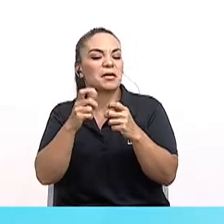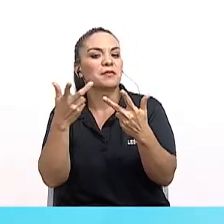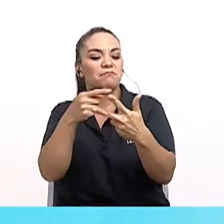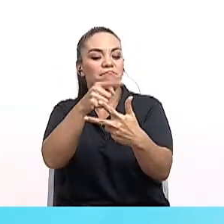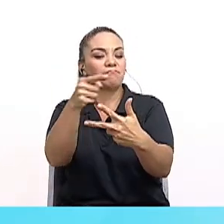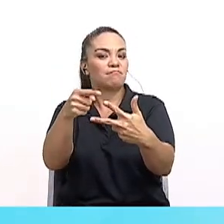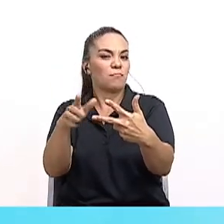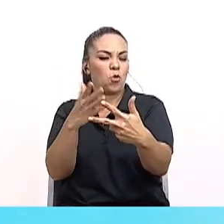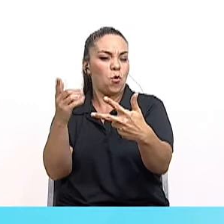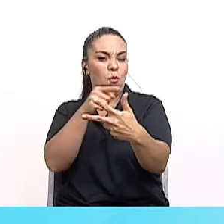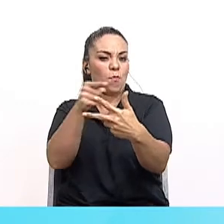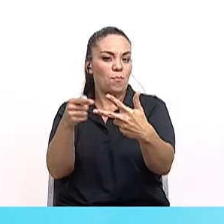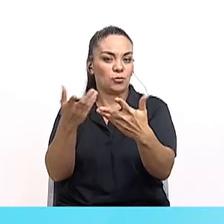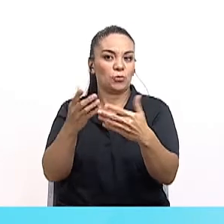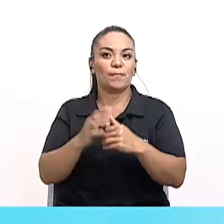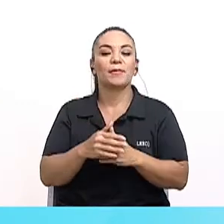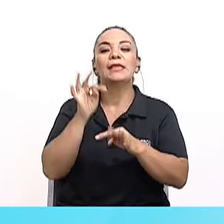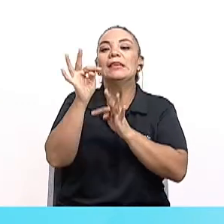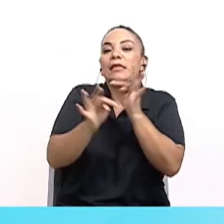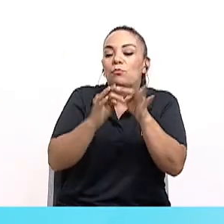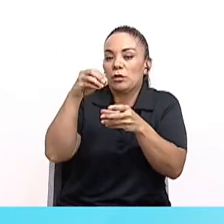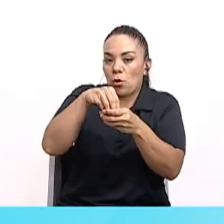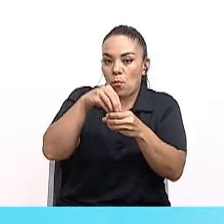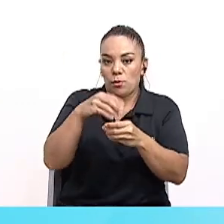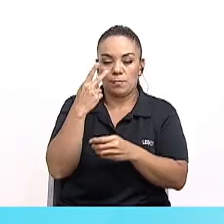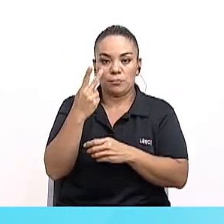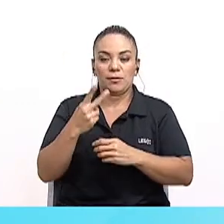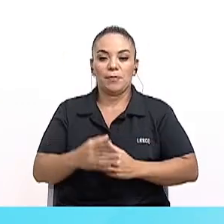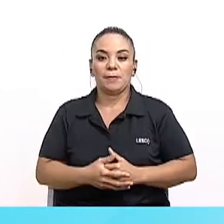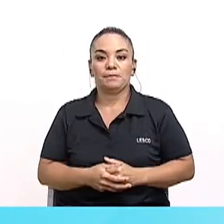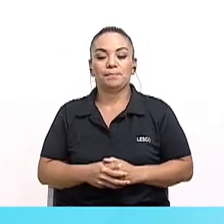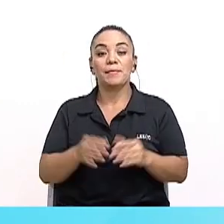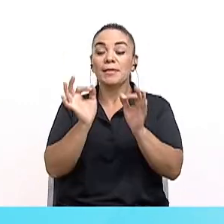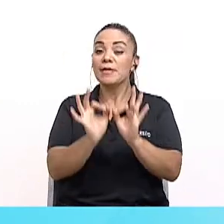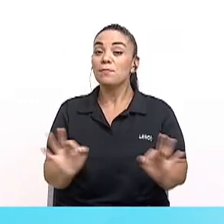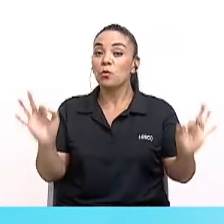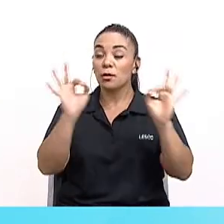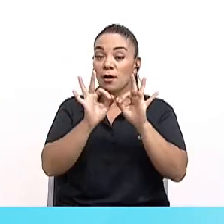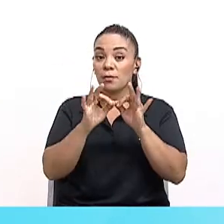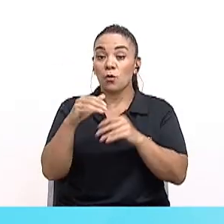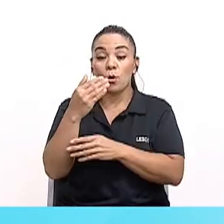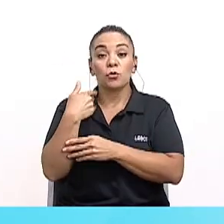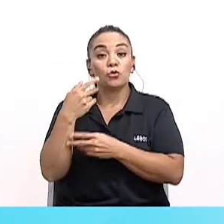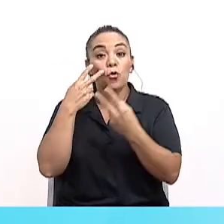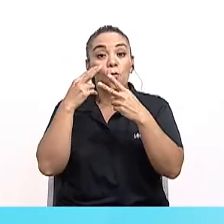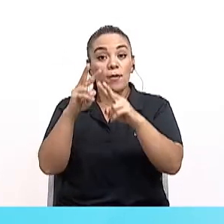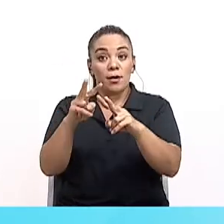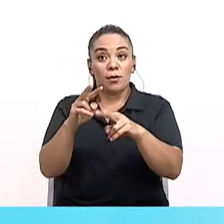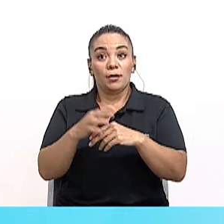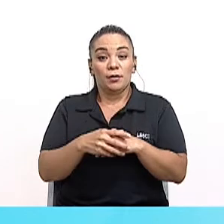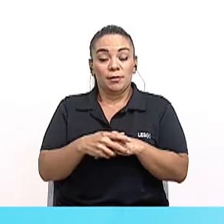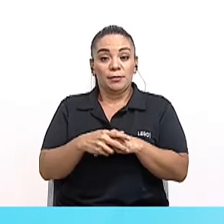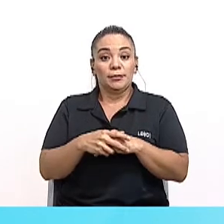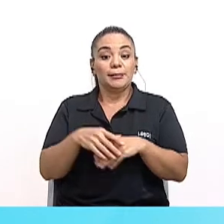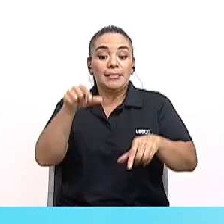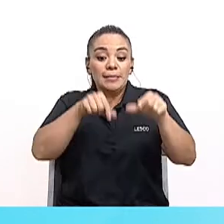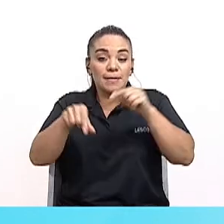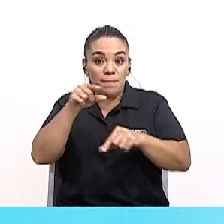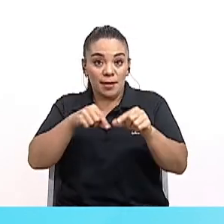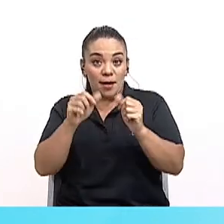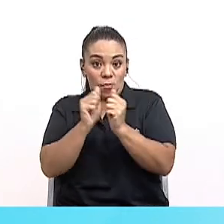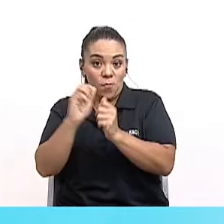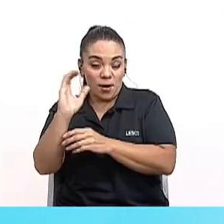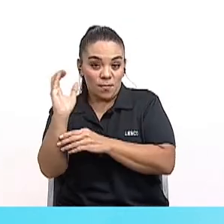3 moléculas o tipos de compuestos. Algo importante cuando yo veo la química orgánica son